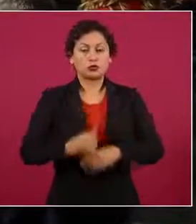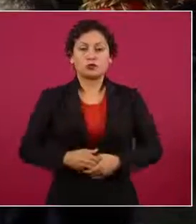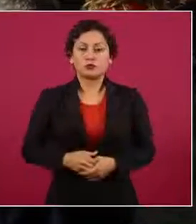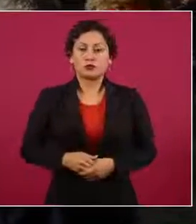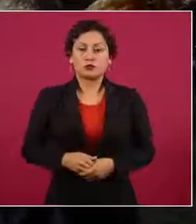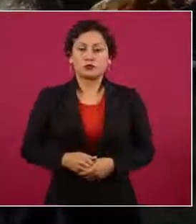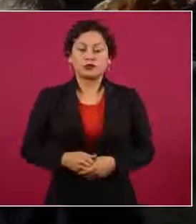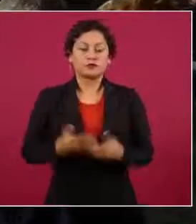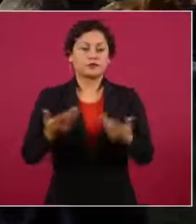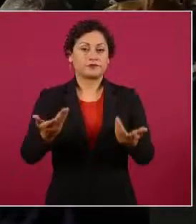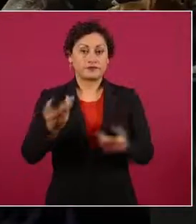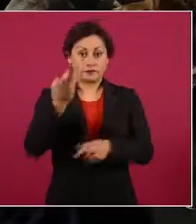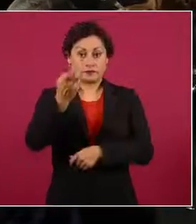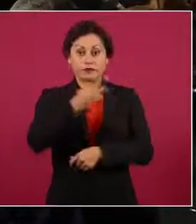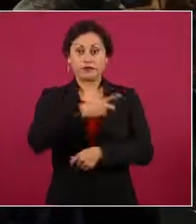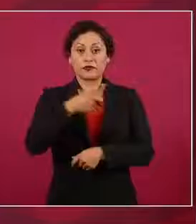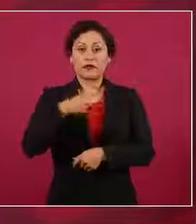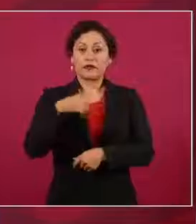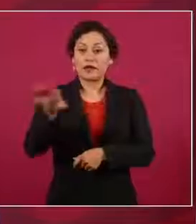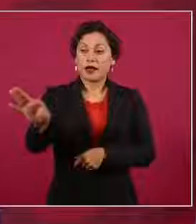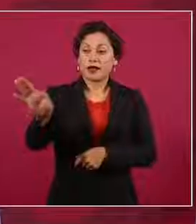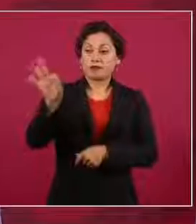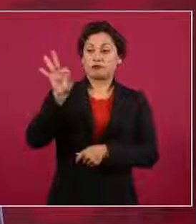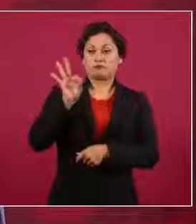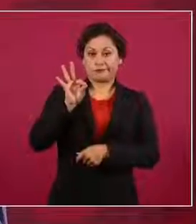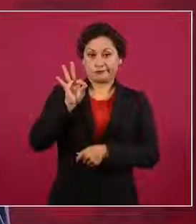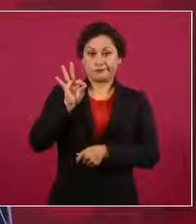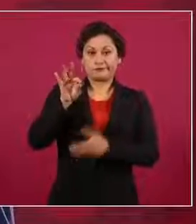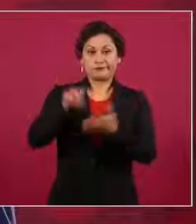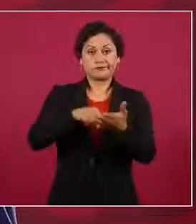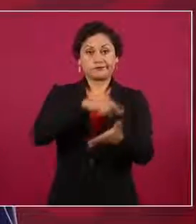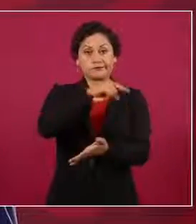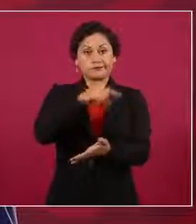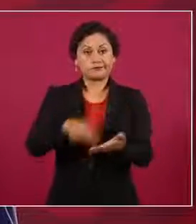que haya elecciones limpias, libres.